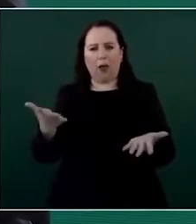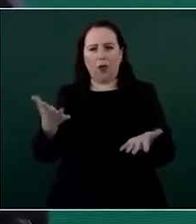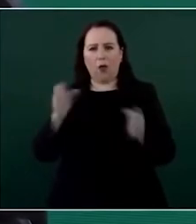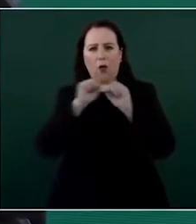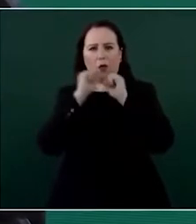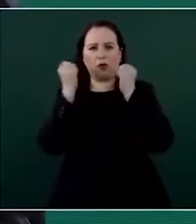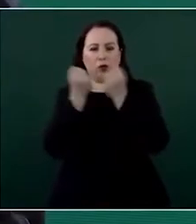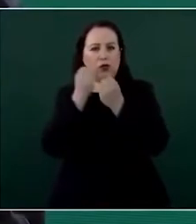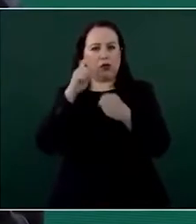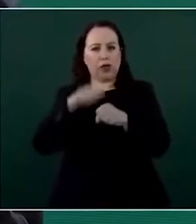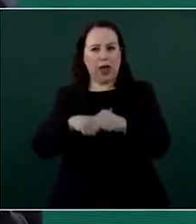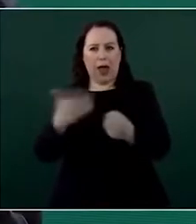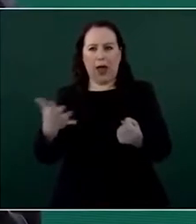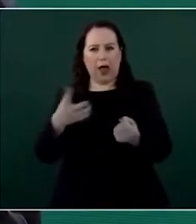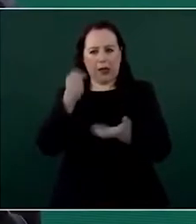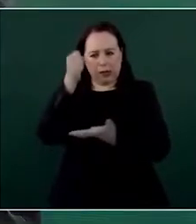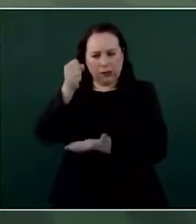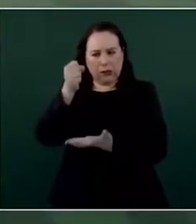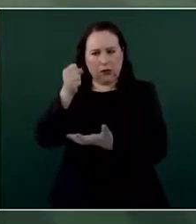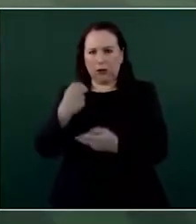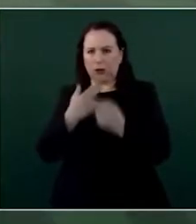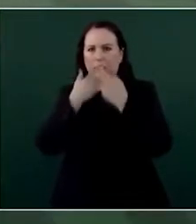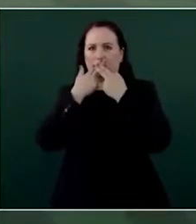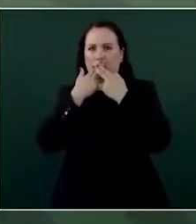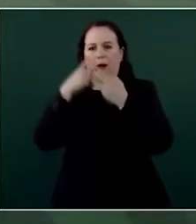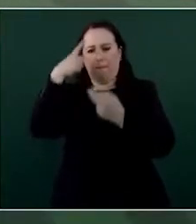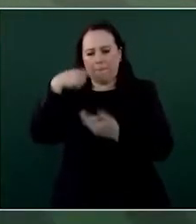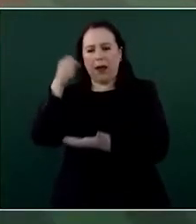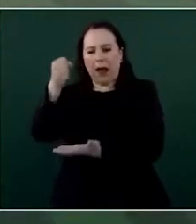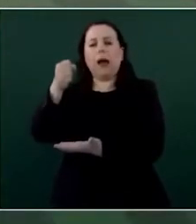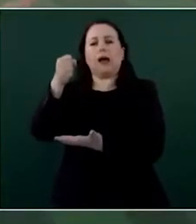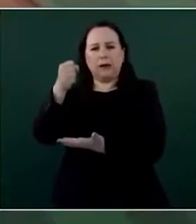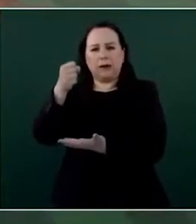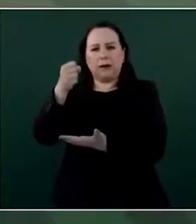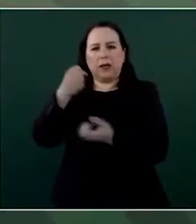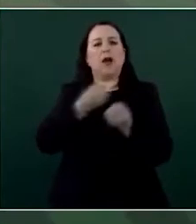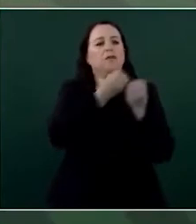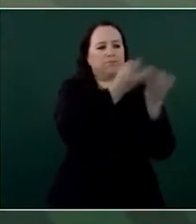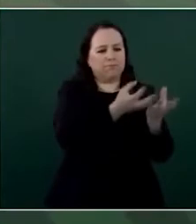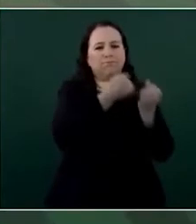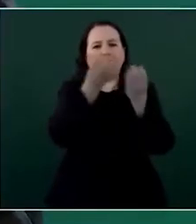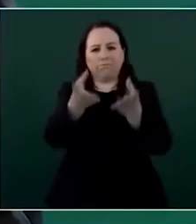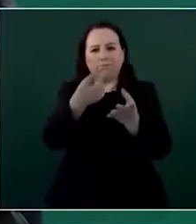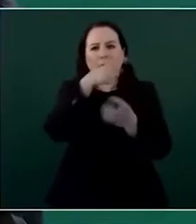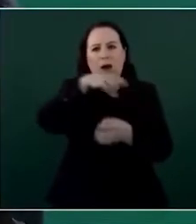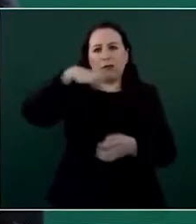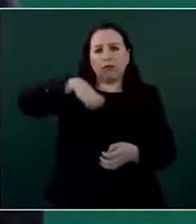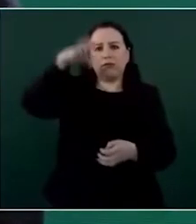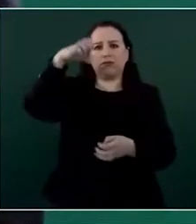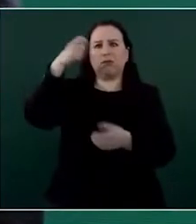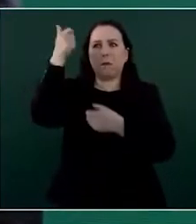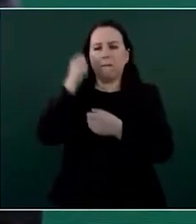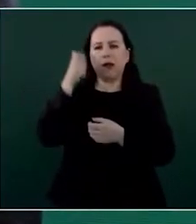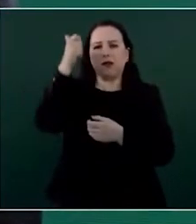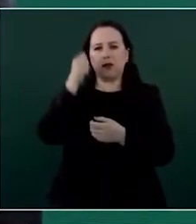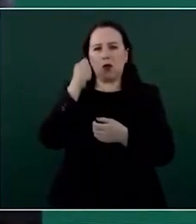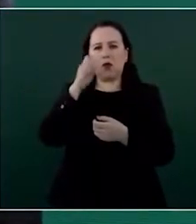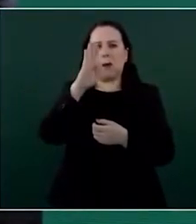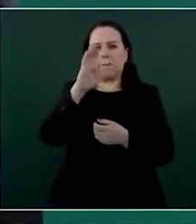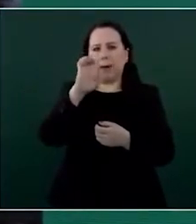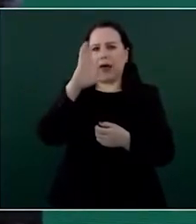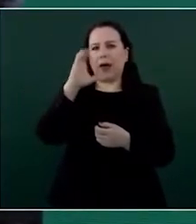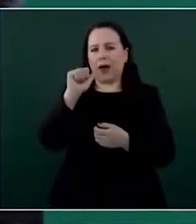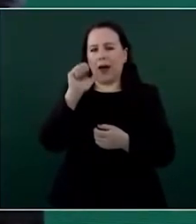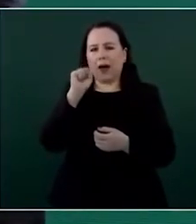Ese dinero va a la pensión a los adultos mayores, ese dinero va a las becas, ese dinero